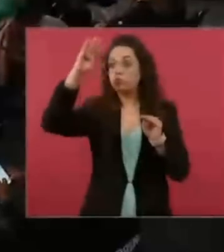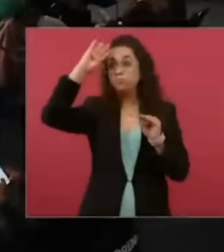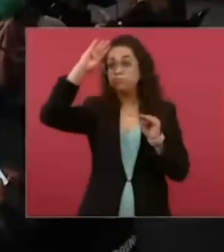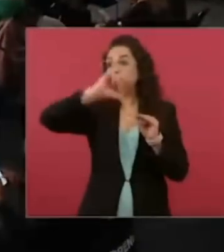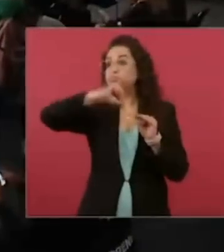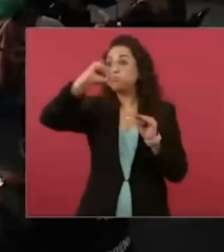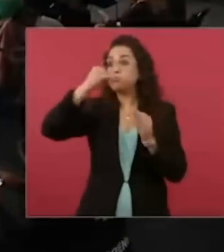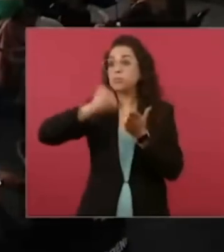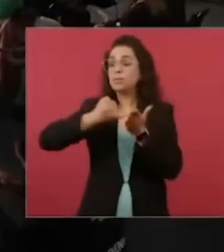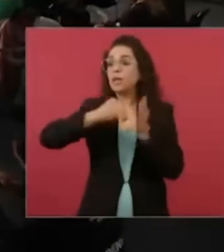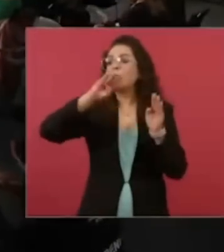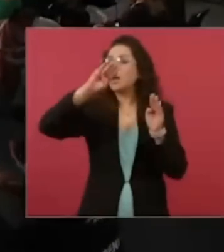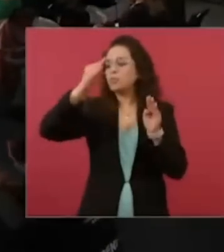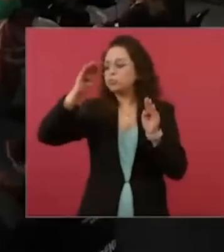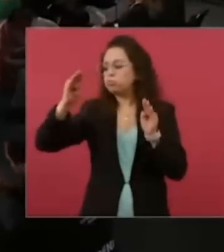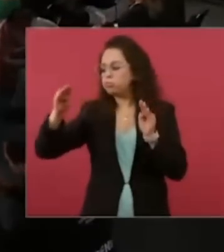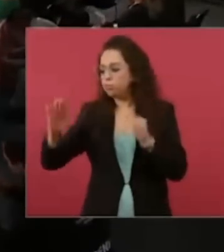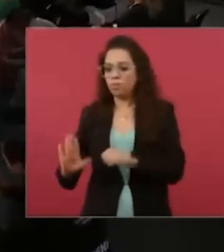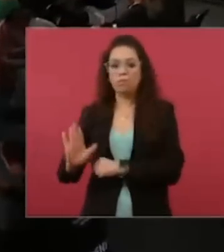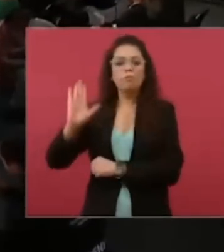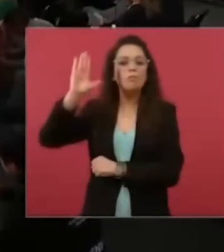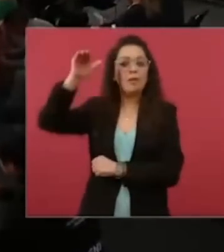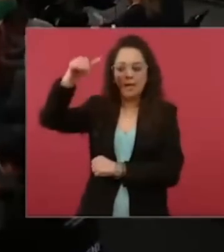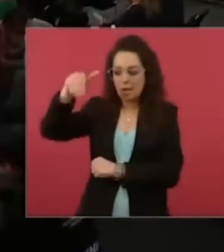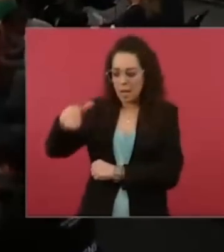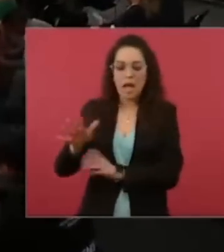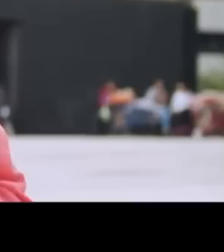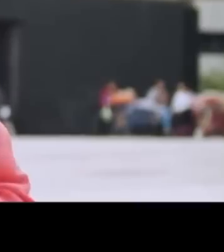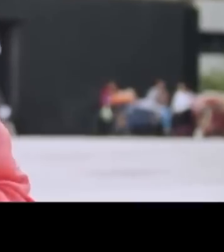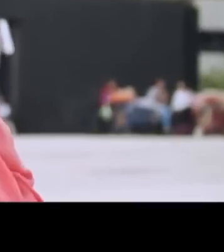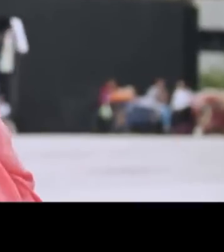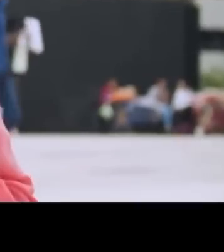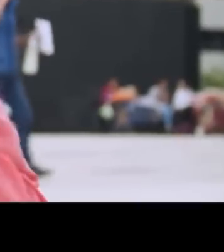cuando hay inflación, pues se afecta mucho el ingreso.